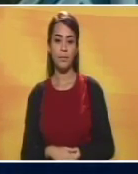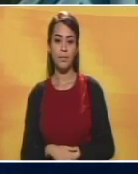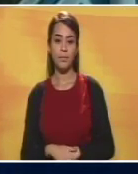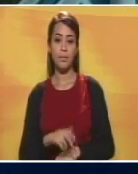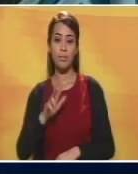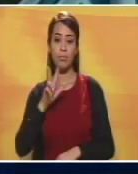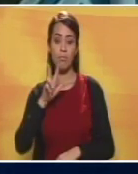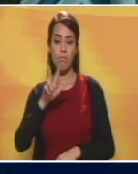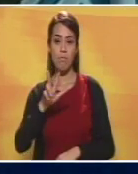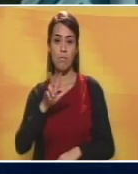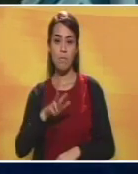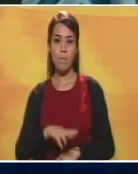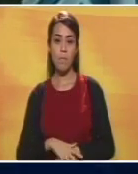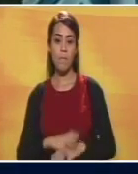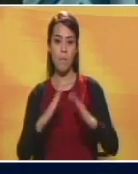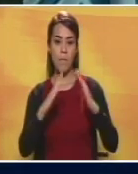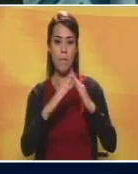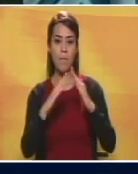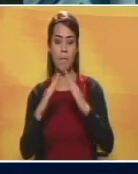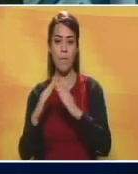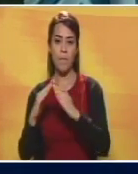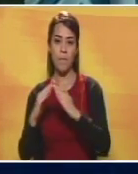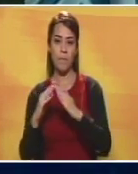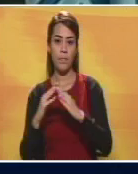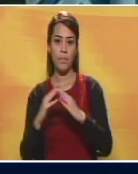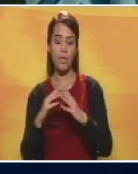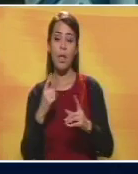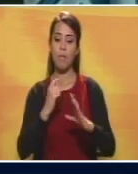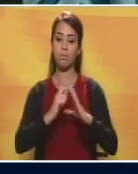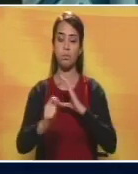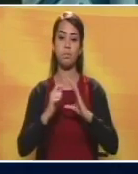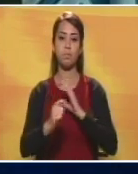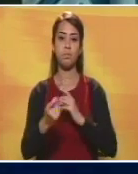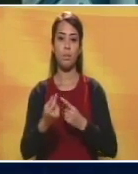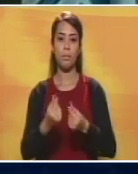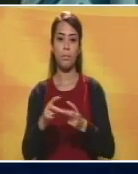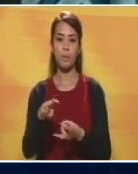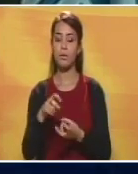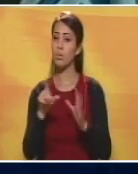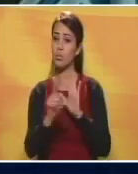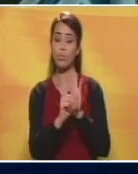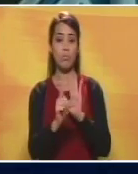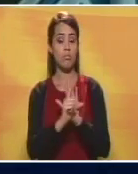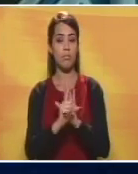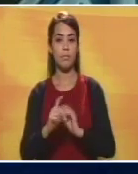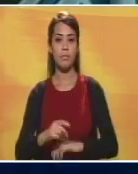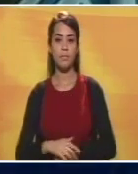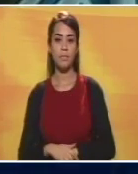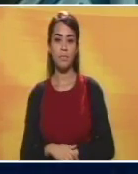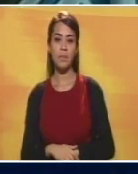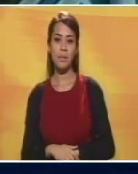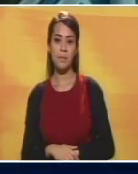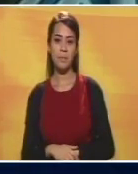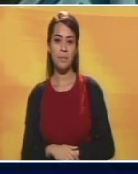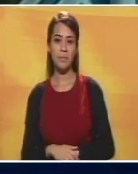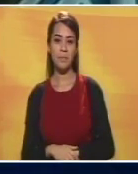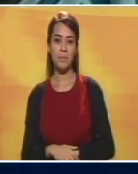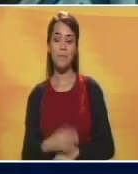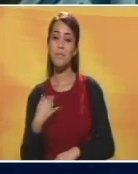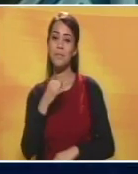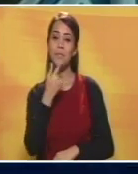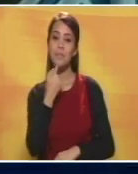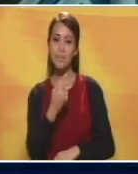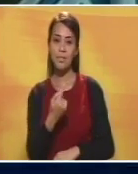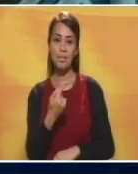3 casas de remesas ilegales. Voy a nombrarlas porque tienen que ser